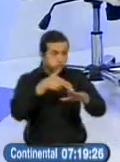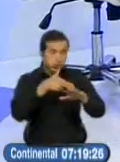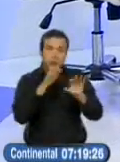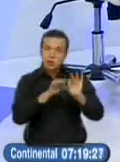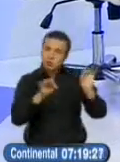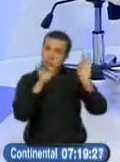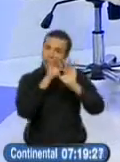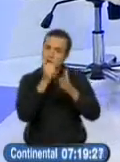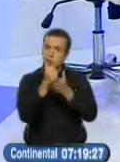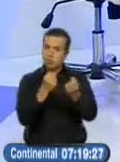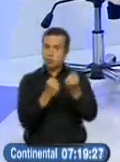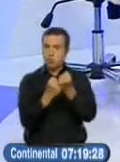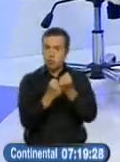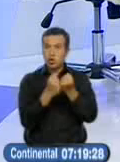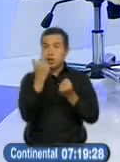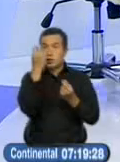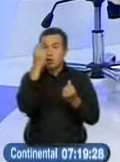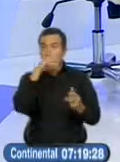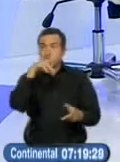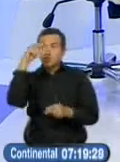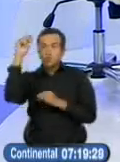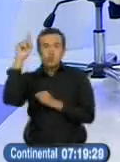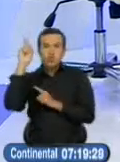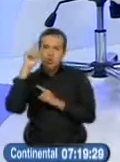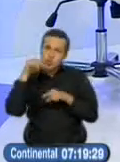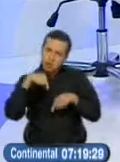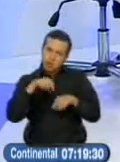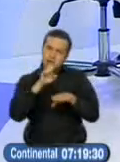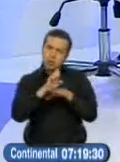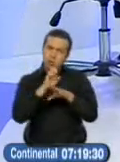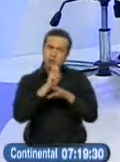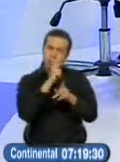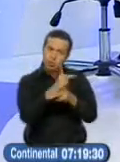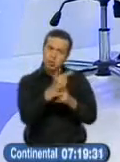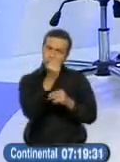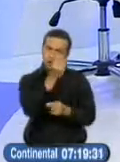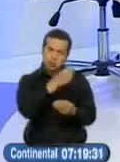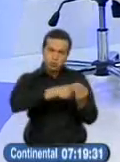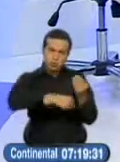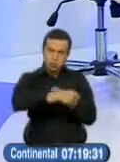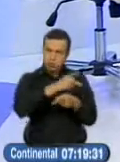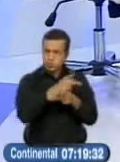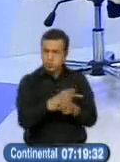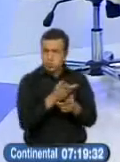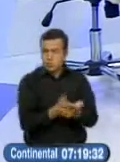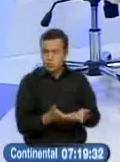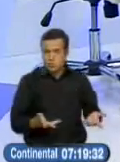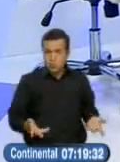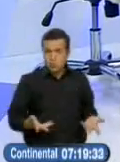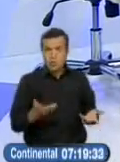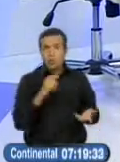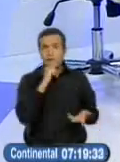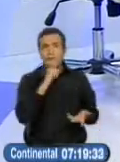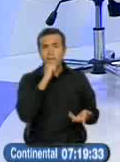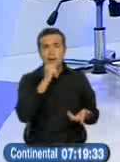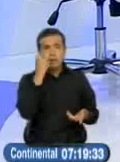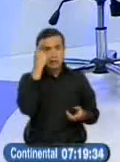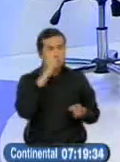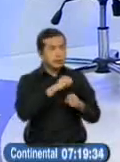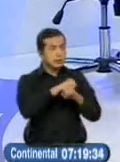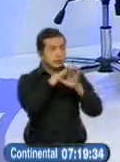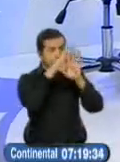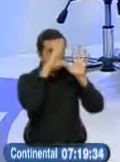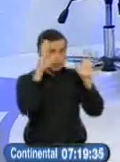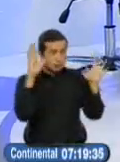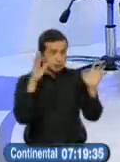herramienta estratégica para evitar salida de divisas del Ecuador, que es una manera también de proteger la balanza comercial. ¿No se ha entendido el sector metalmecánico